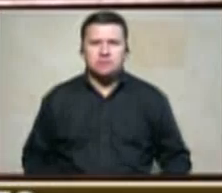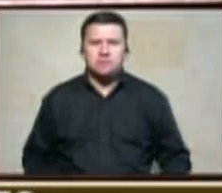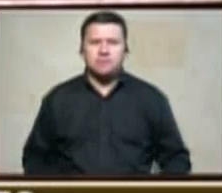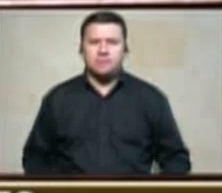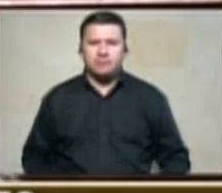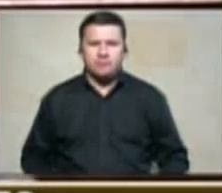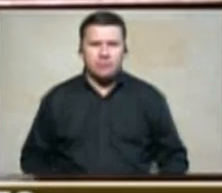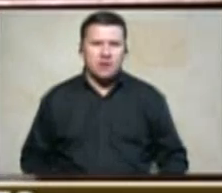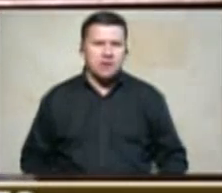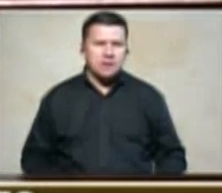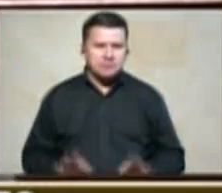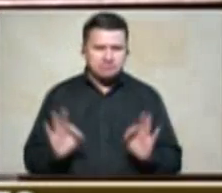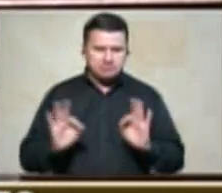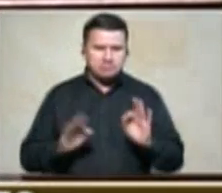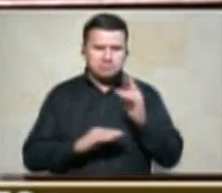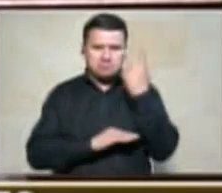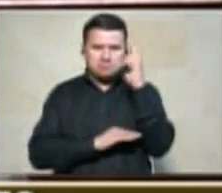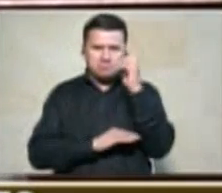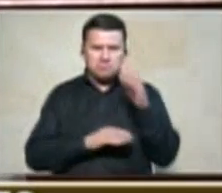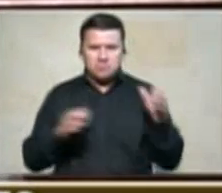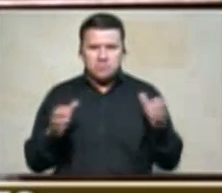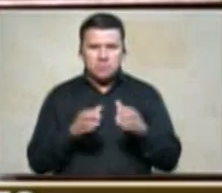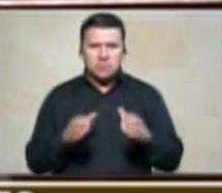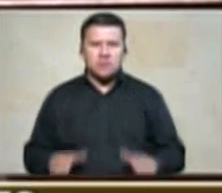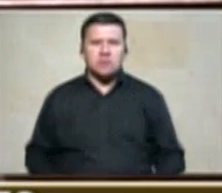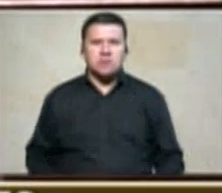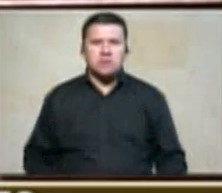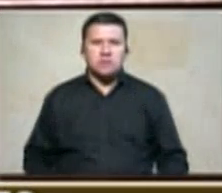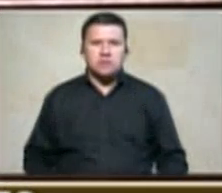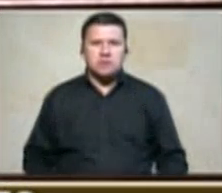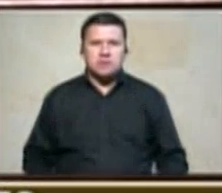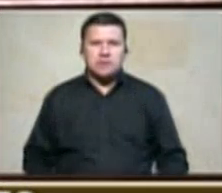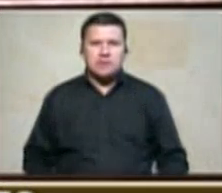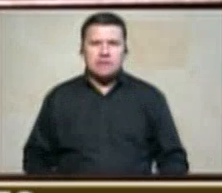Eso por el tema de la coordinación con Fiscalía.